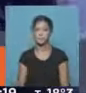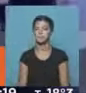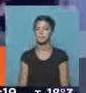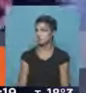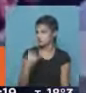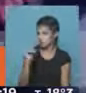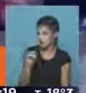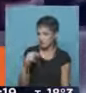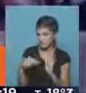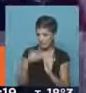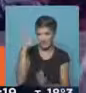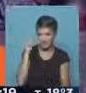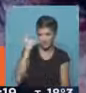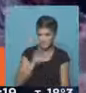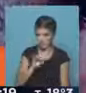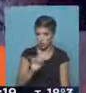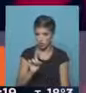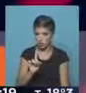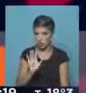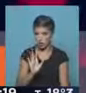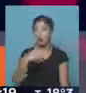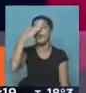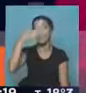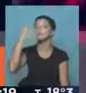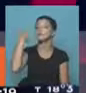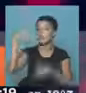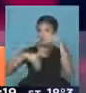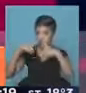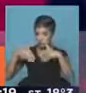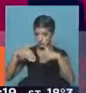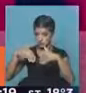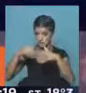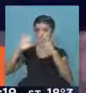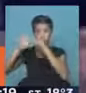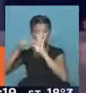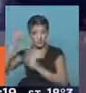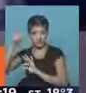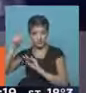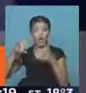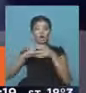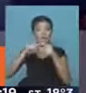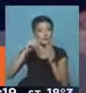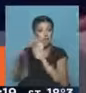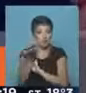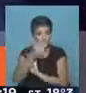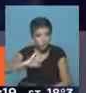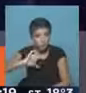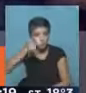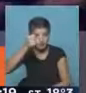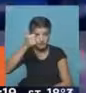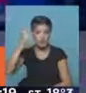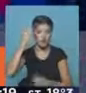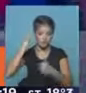últimas elecciones legislativas europeas, la extrema derecha ganó, es decir, salió primera, sí, en